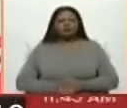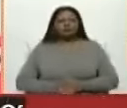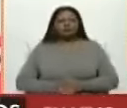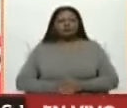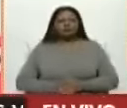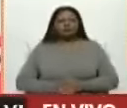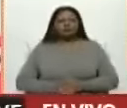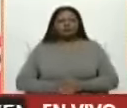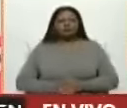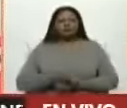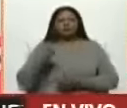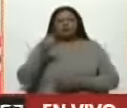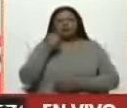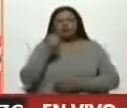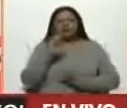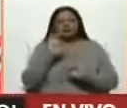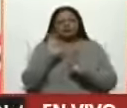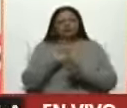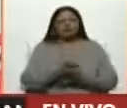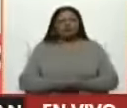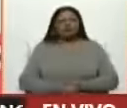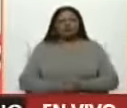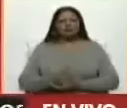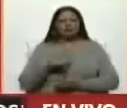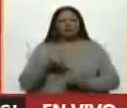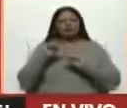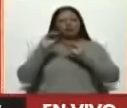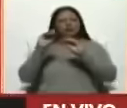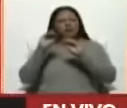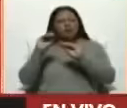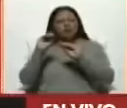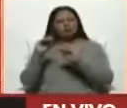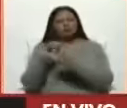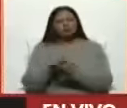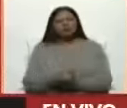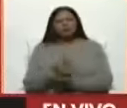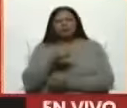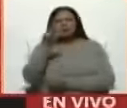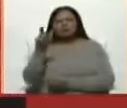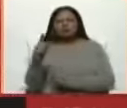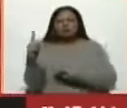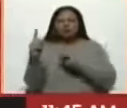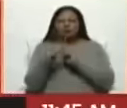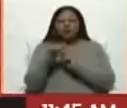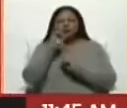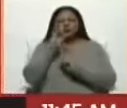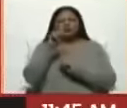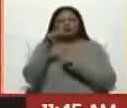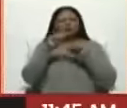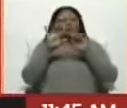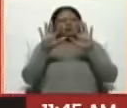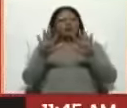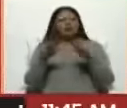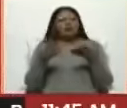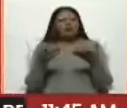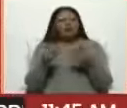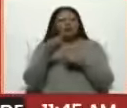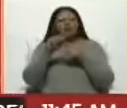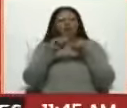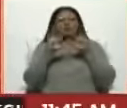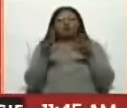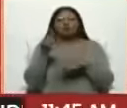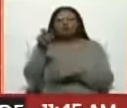ni va a saberlo, ni se lo vamos a decir tampoco. Nosotros llamamos a una persona que reporta 1x10. ¿En qué 1x10 estás